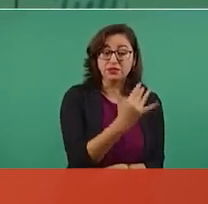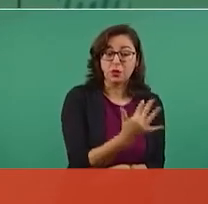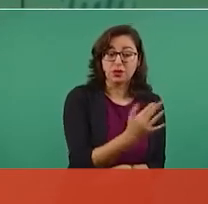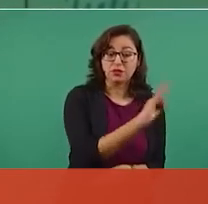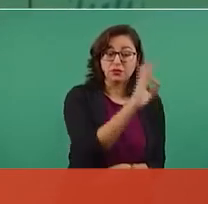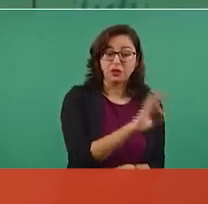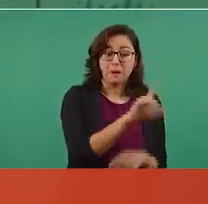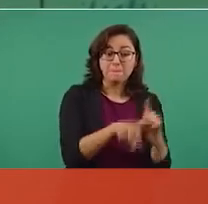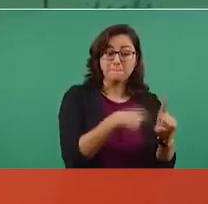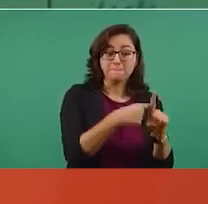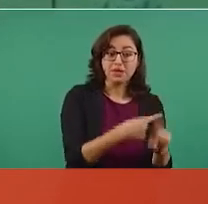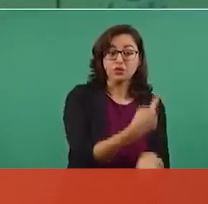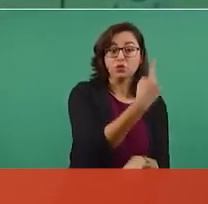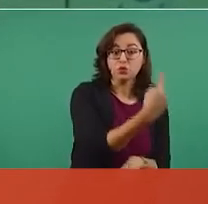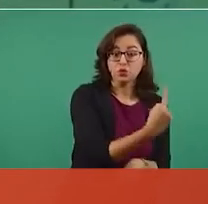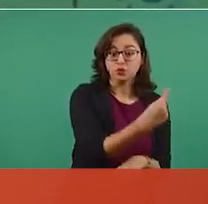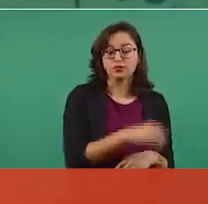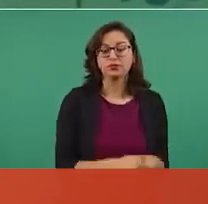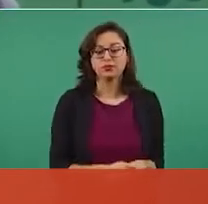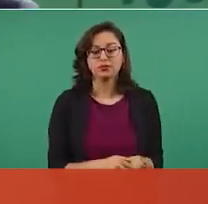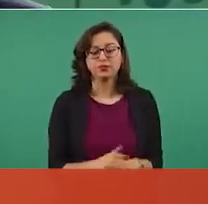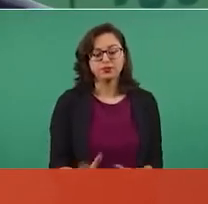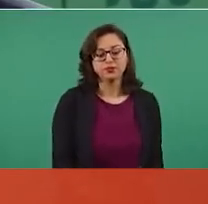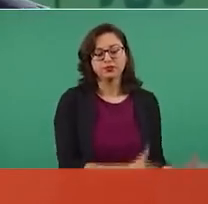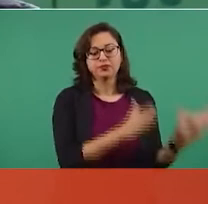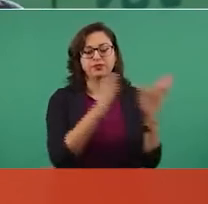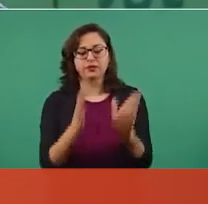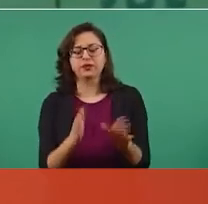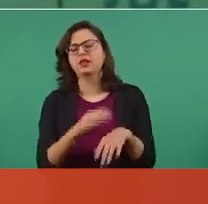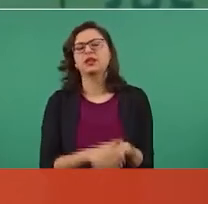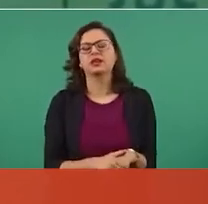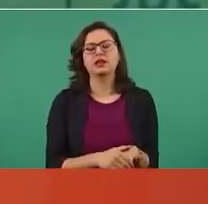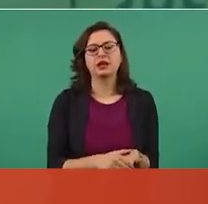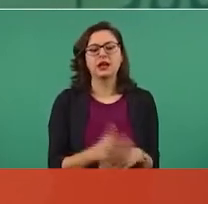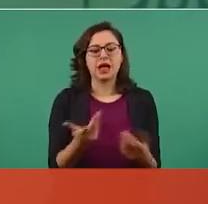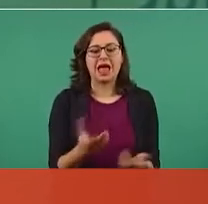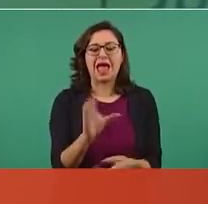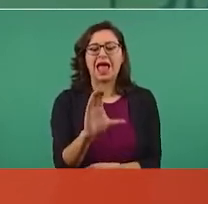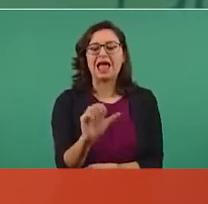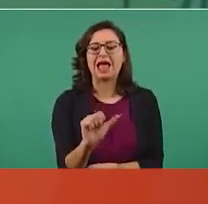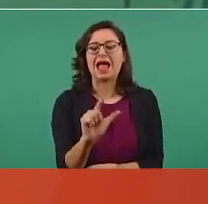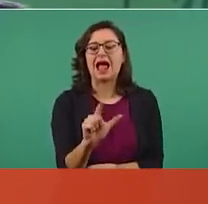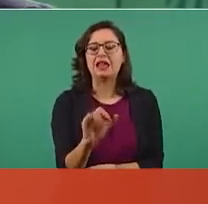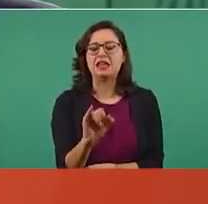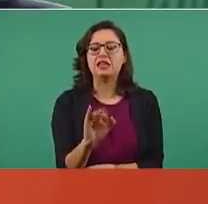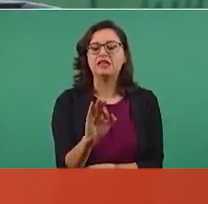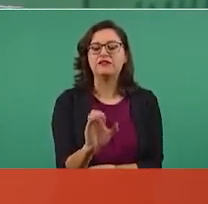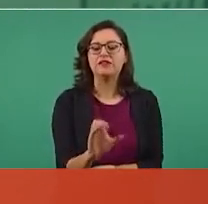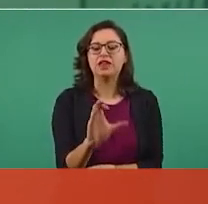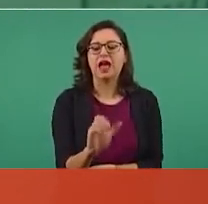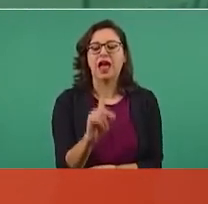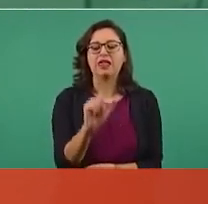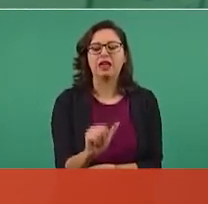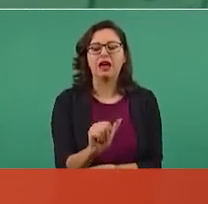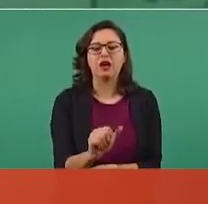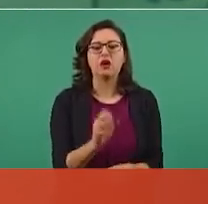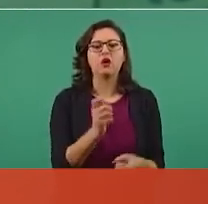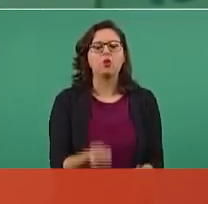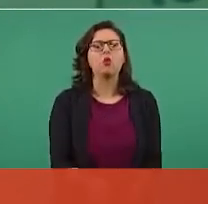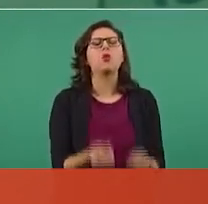¿Qué es la mayoría calificada? Son dos terceras partes de la votación en el Congreso,